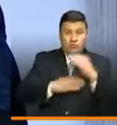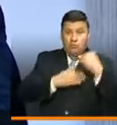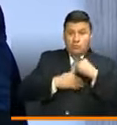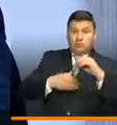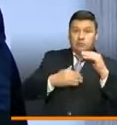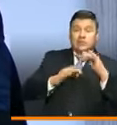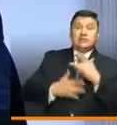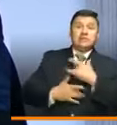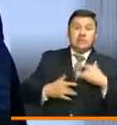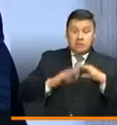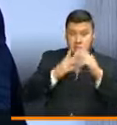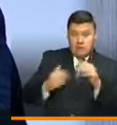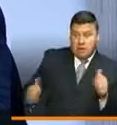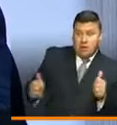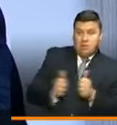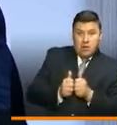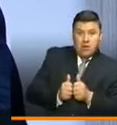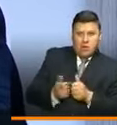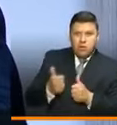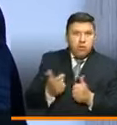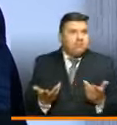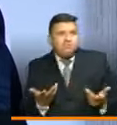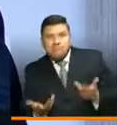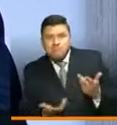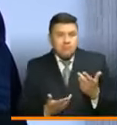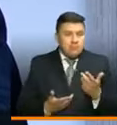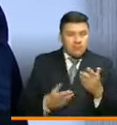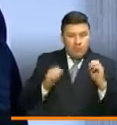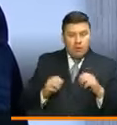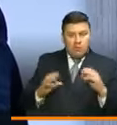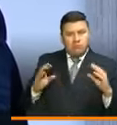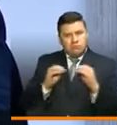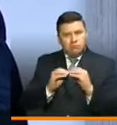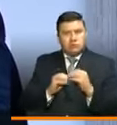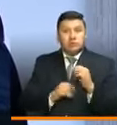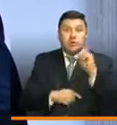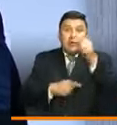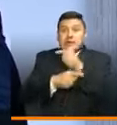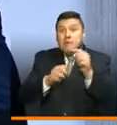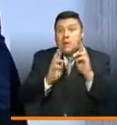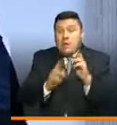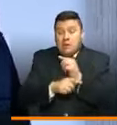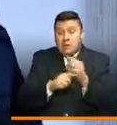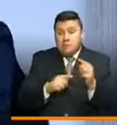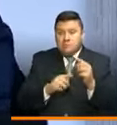también otra coequipera extraordinaria, para que podamos entonces la próxima semana